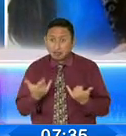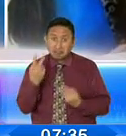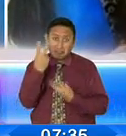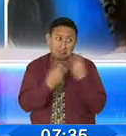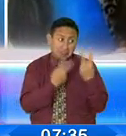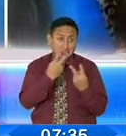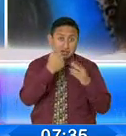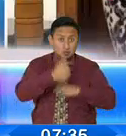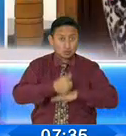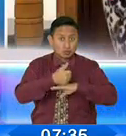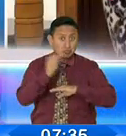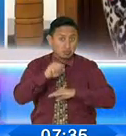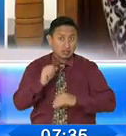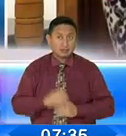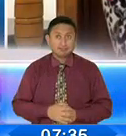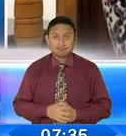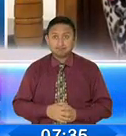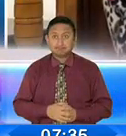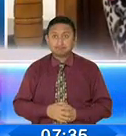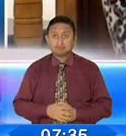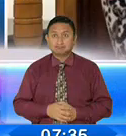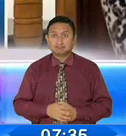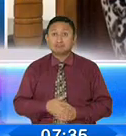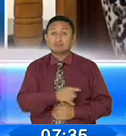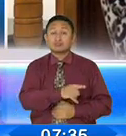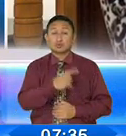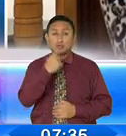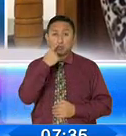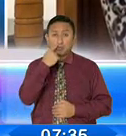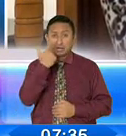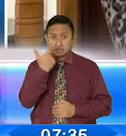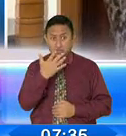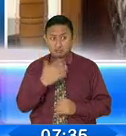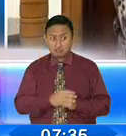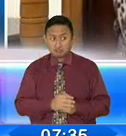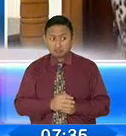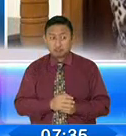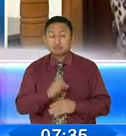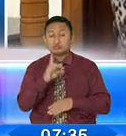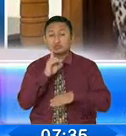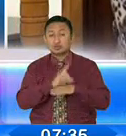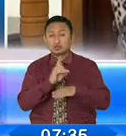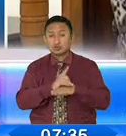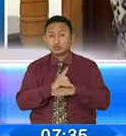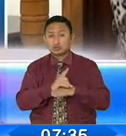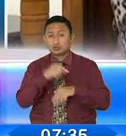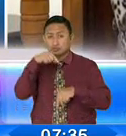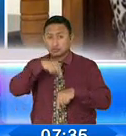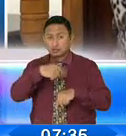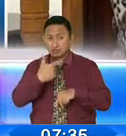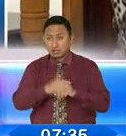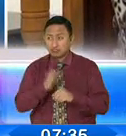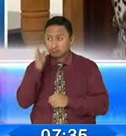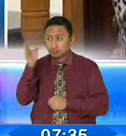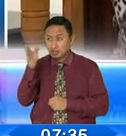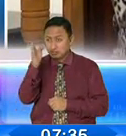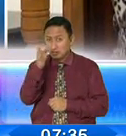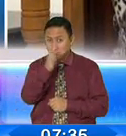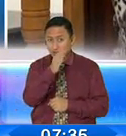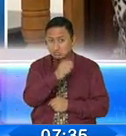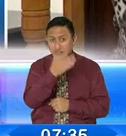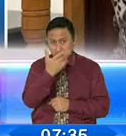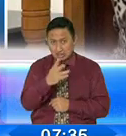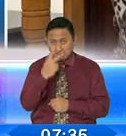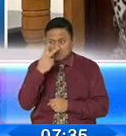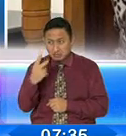las autoridades. Bueno, ya lo he dicho, el padre, lo han visitado médicos nacionales, han ido a los dispensarios de salud pública,